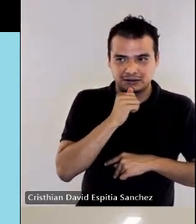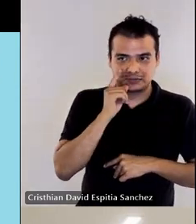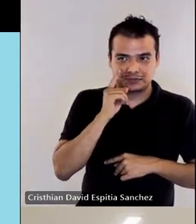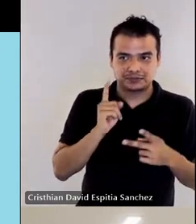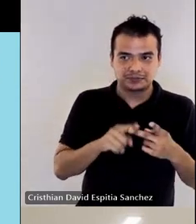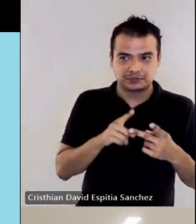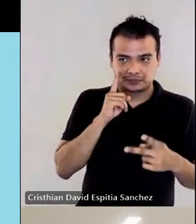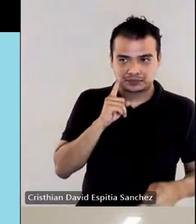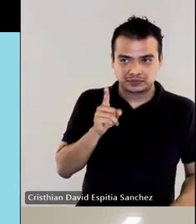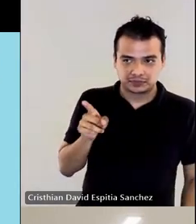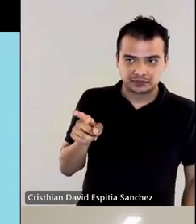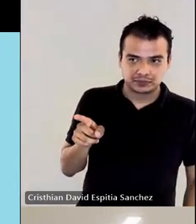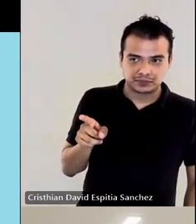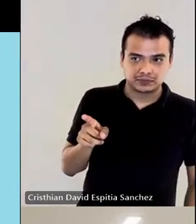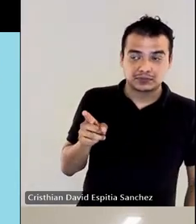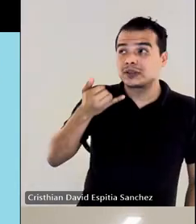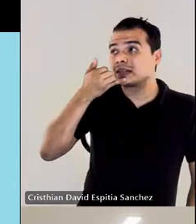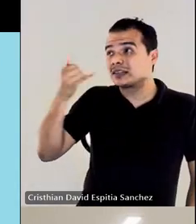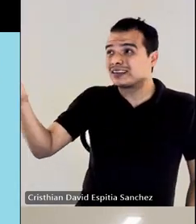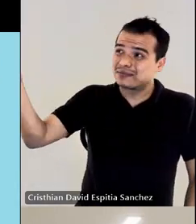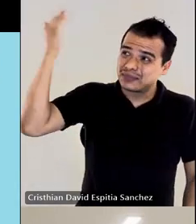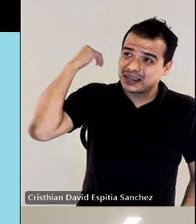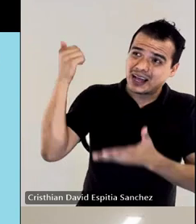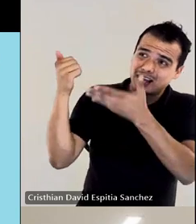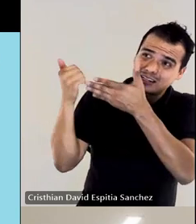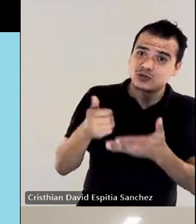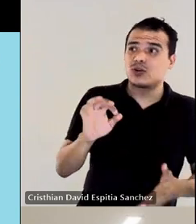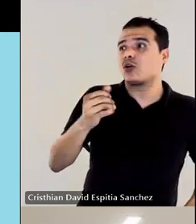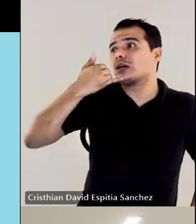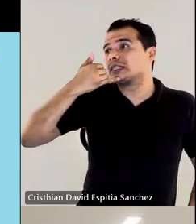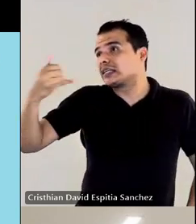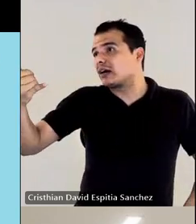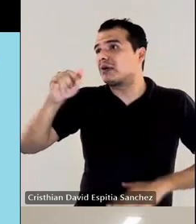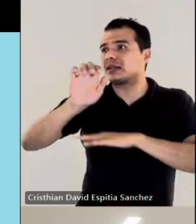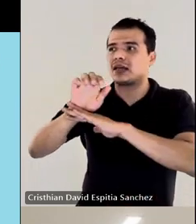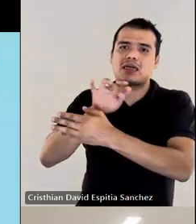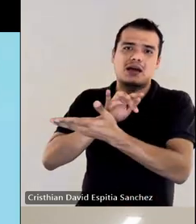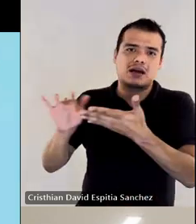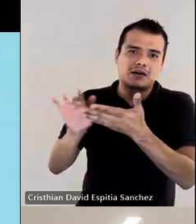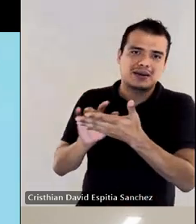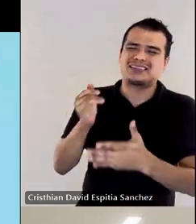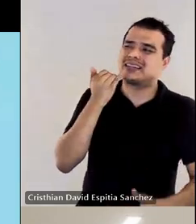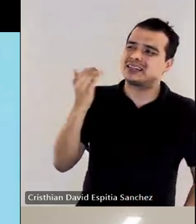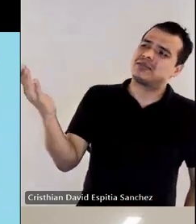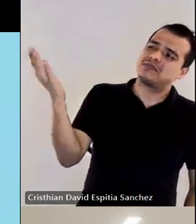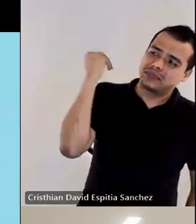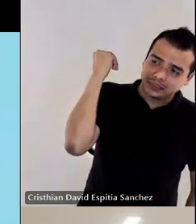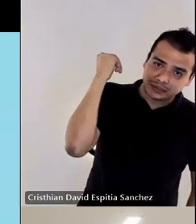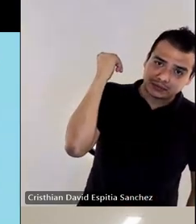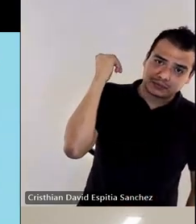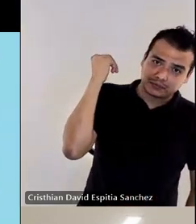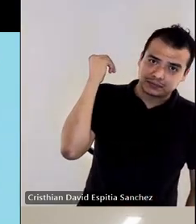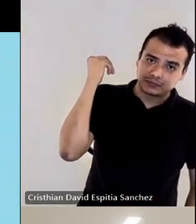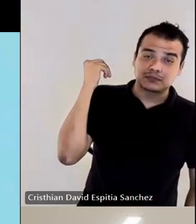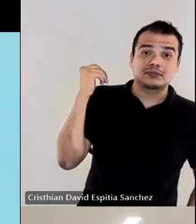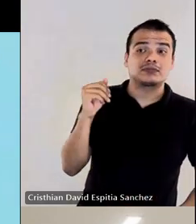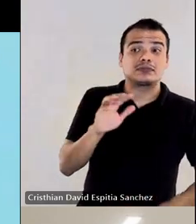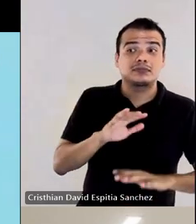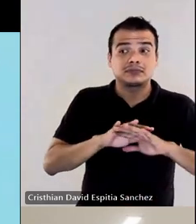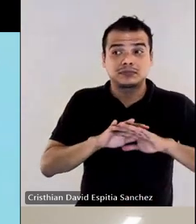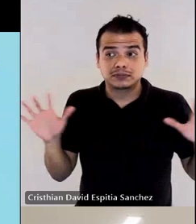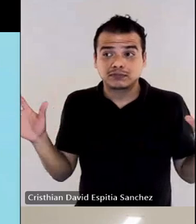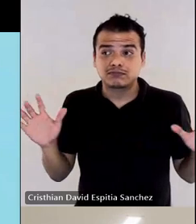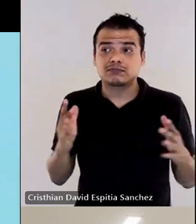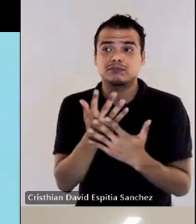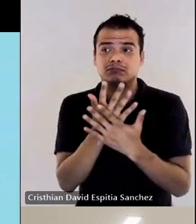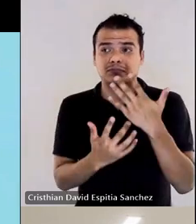active el sistema de emergencias o pida ayuda a las personas que estén o a través de su teléfono celular. Las manos se ubican